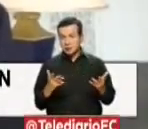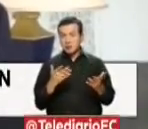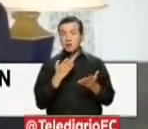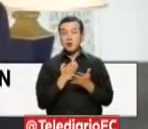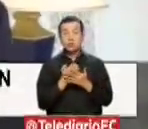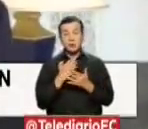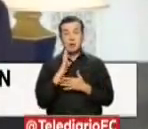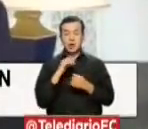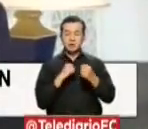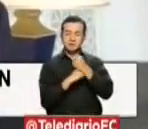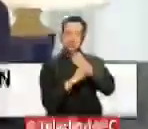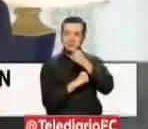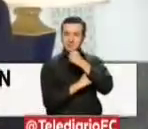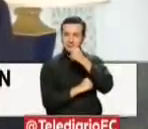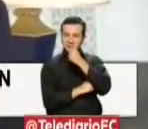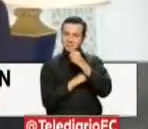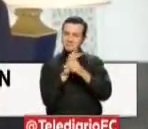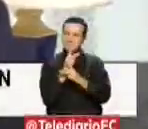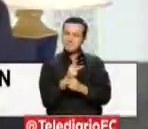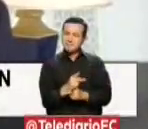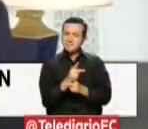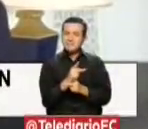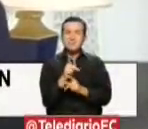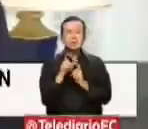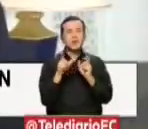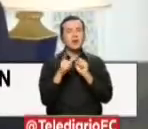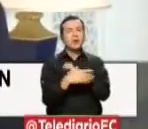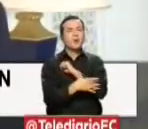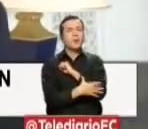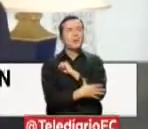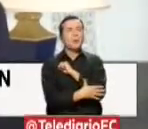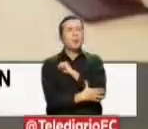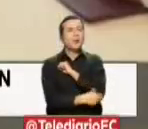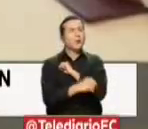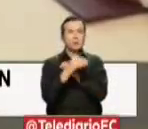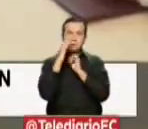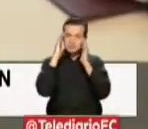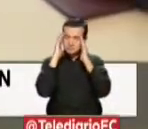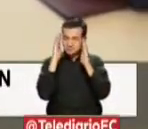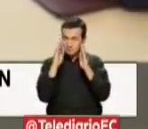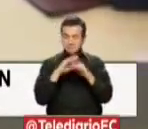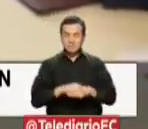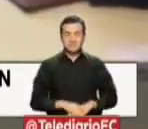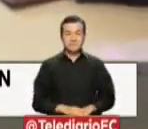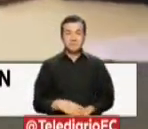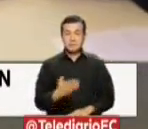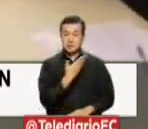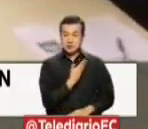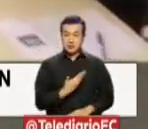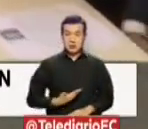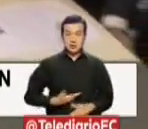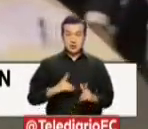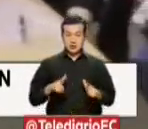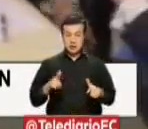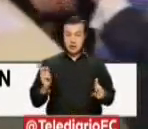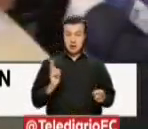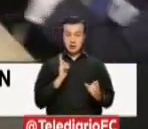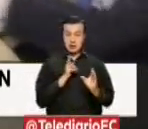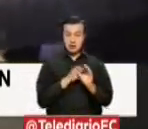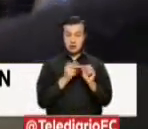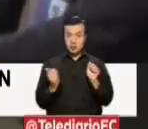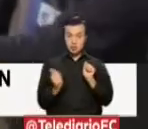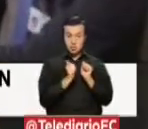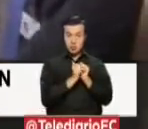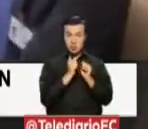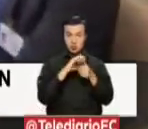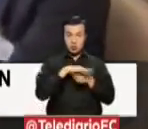economía más sólida y en protección de los más pobres y los más vulnerables del Ecuador. Al presidente Moreno lo acompañaron en esa reunión el canciller